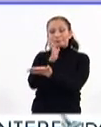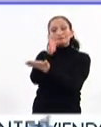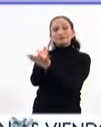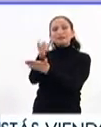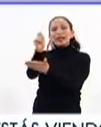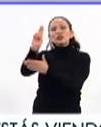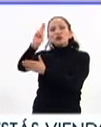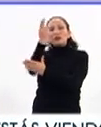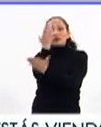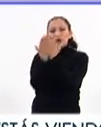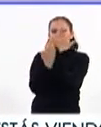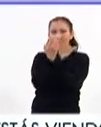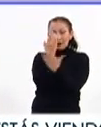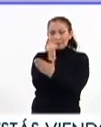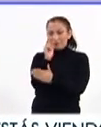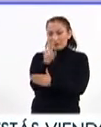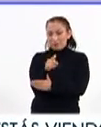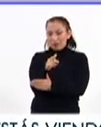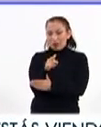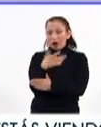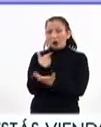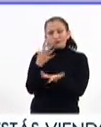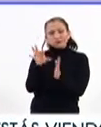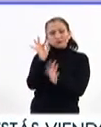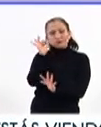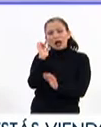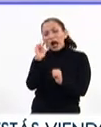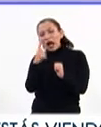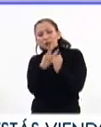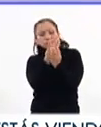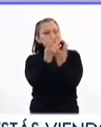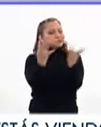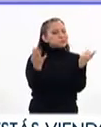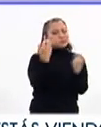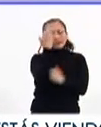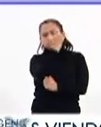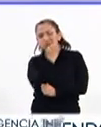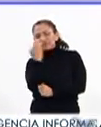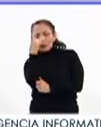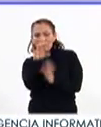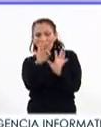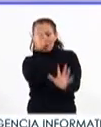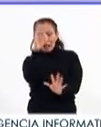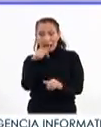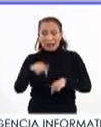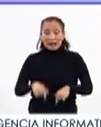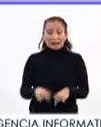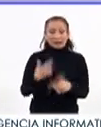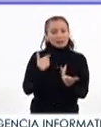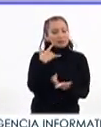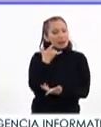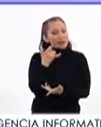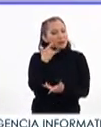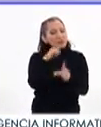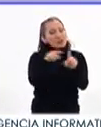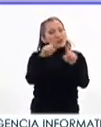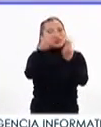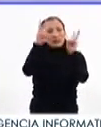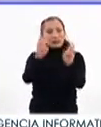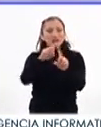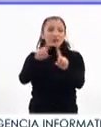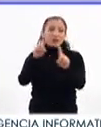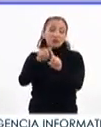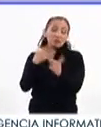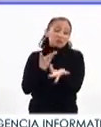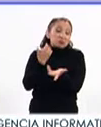alistarse a lo que es la universidad y precisamente encontrar alternativas que les beneficien. Bueno, pues nosotros aquí tratamos diversos temas,